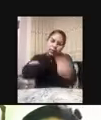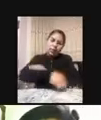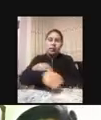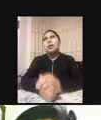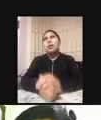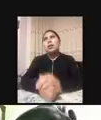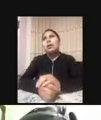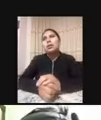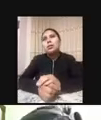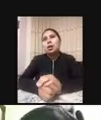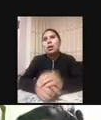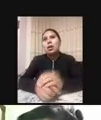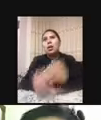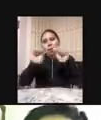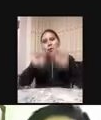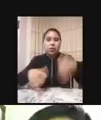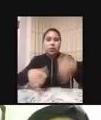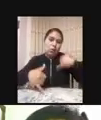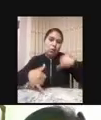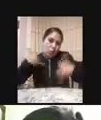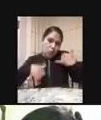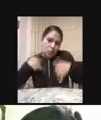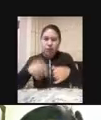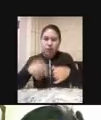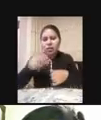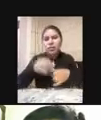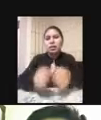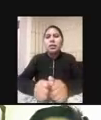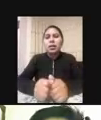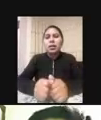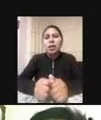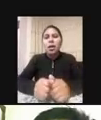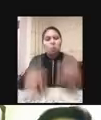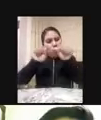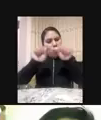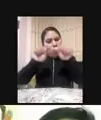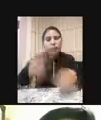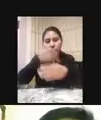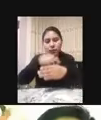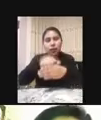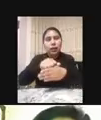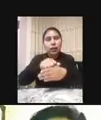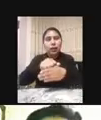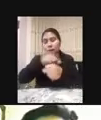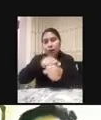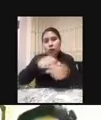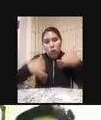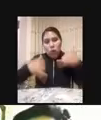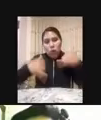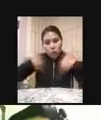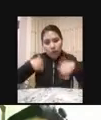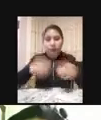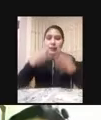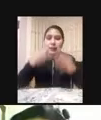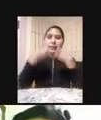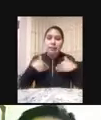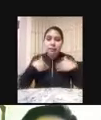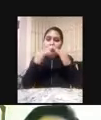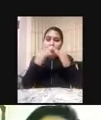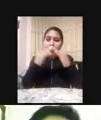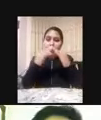juguetes lúdicos, no, es simplemente con los objetos que tienen en casa. Decirle, Margarita, mira, un zapato, Margarita, mira,